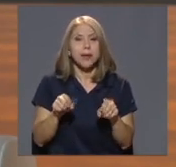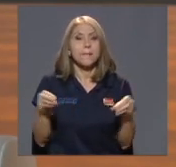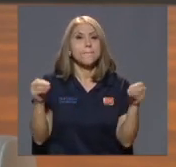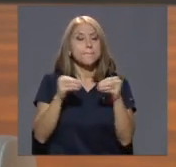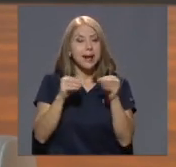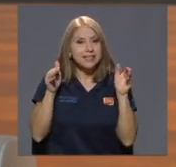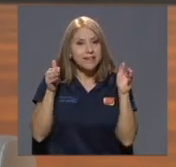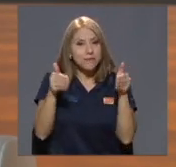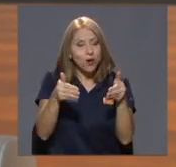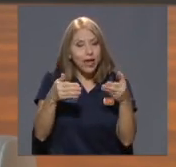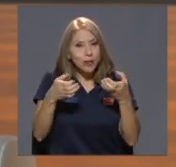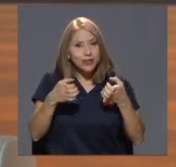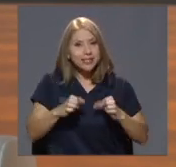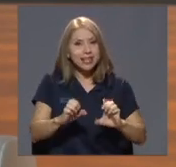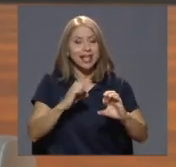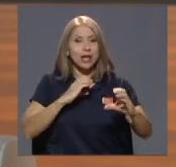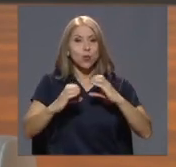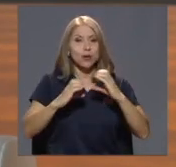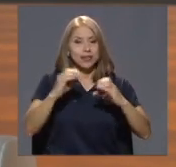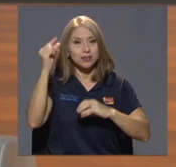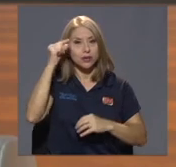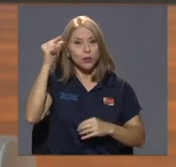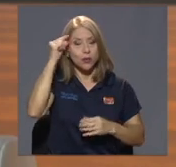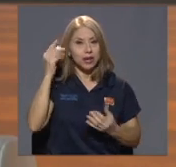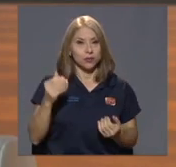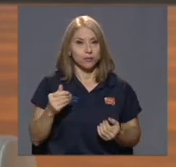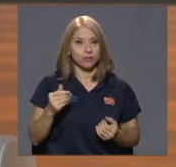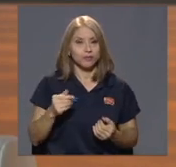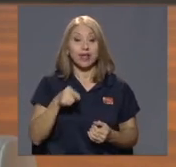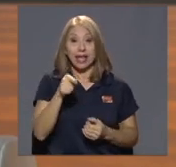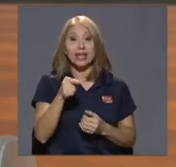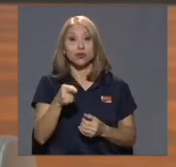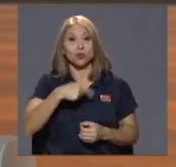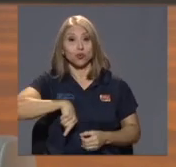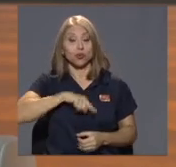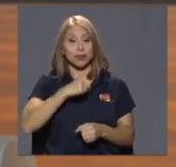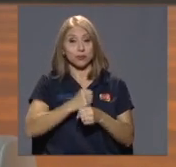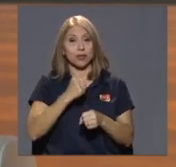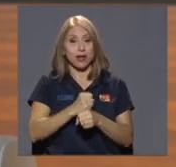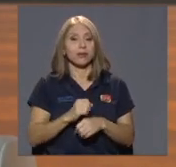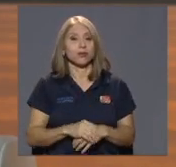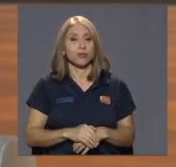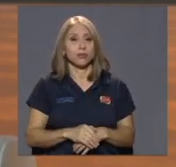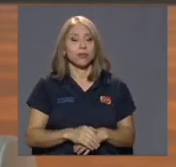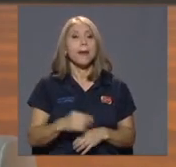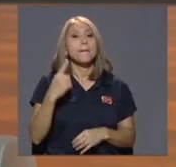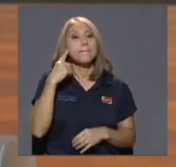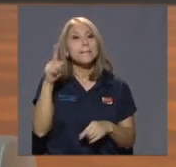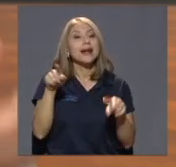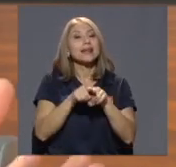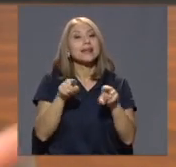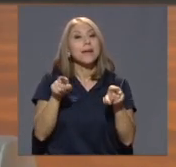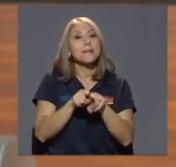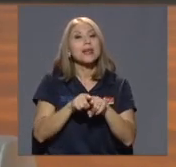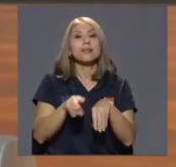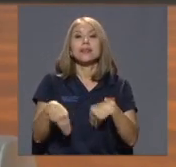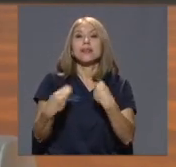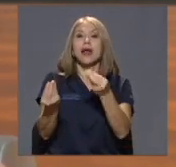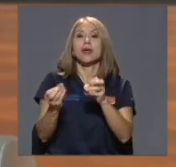enfocado en la estrategia de comunicación de gobierno, que es algo en lo que estamos trabajando, un poco para dar línea también a los jerarcas y que